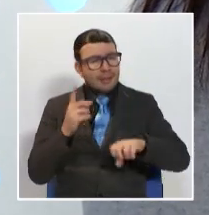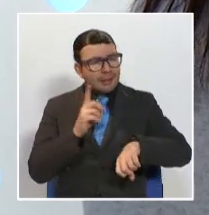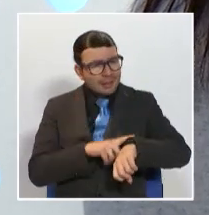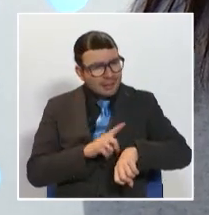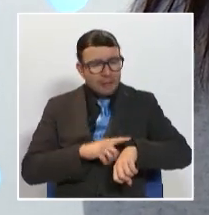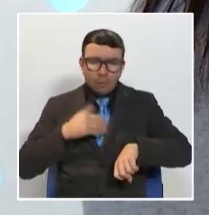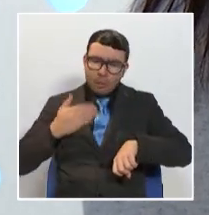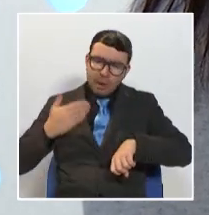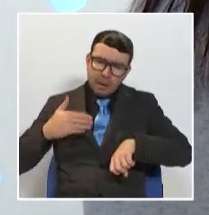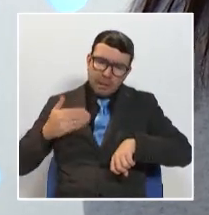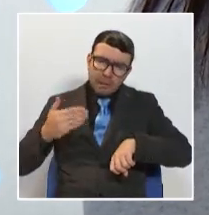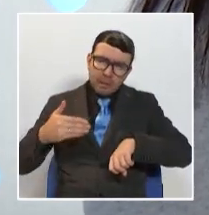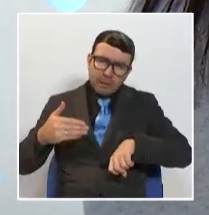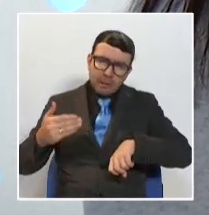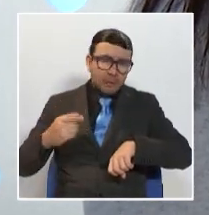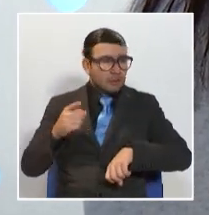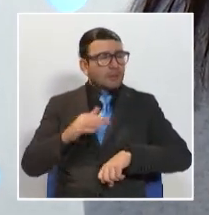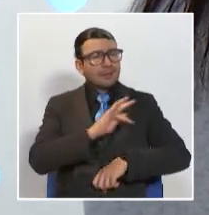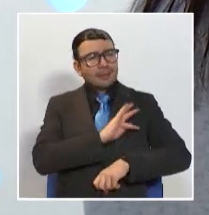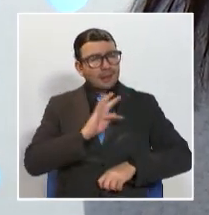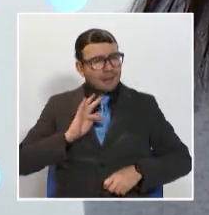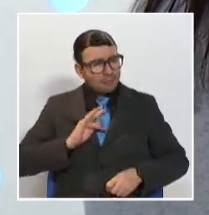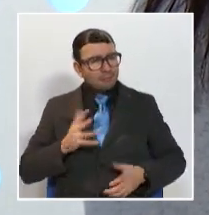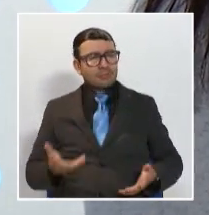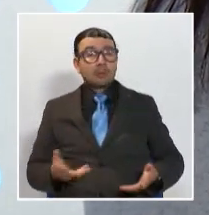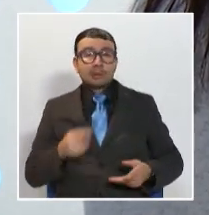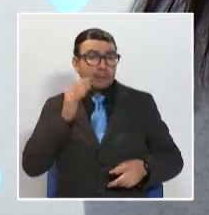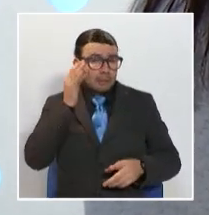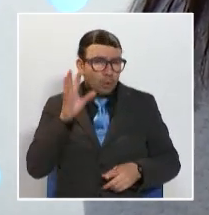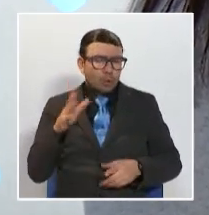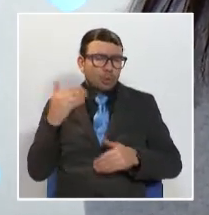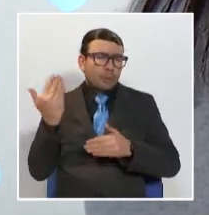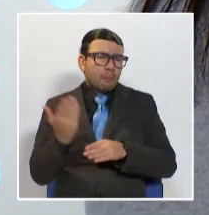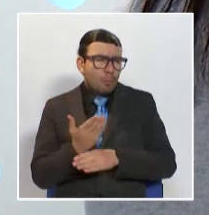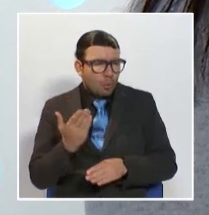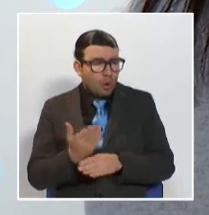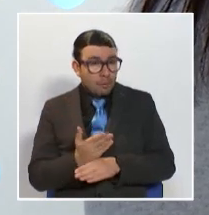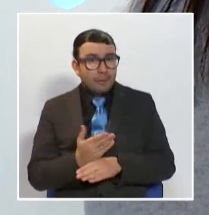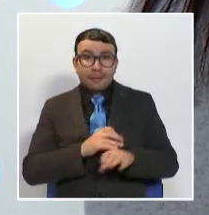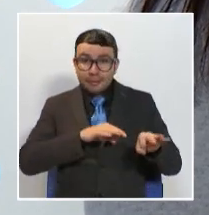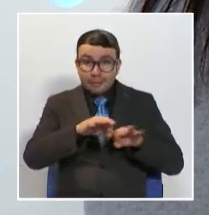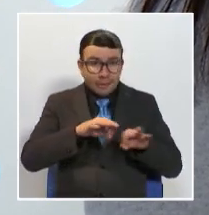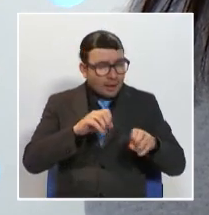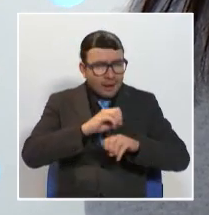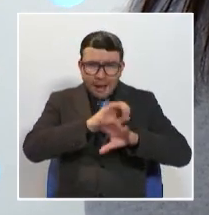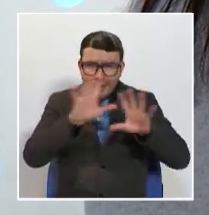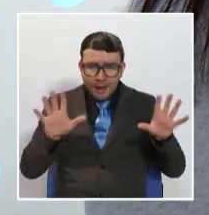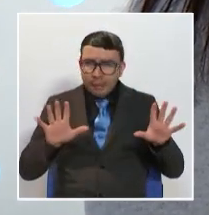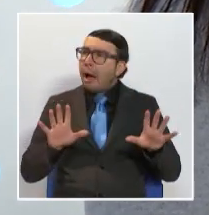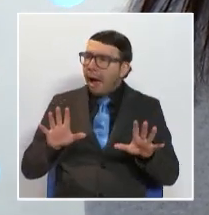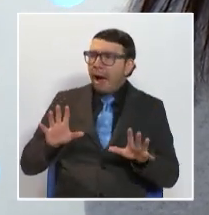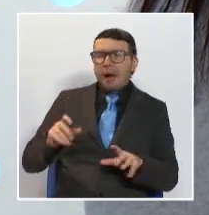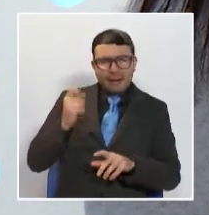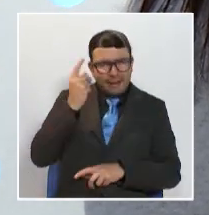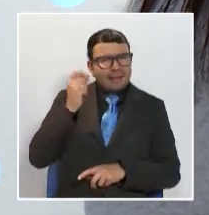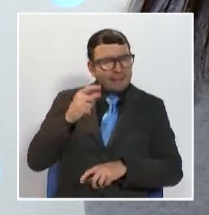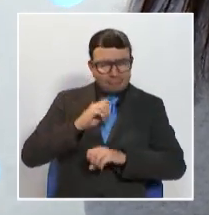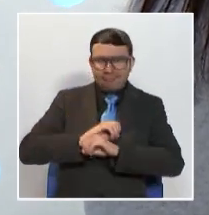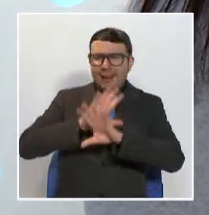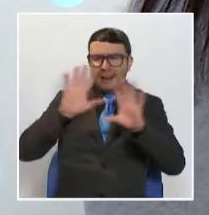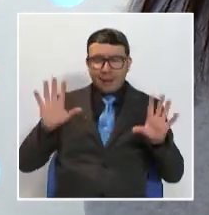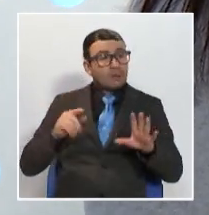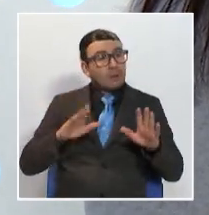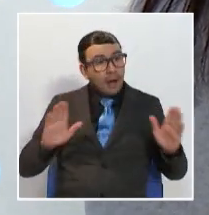el proceso terapéutico, las posibles complicaciones del tratamiento, pues vamos a tener una mejor adherencia. Y como les dije, dándole ánimo a